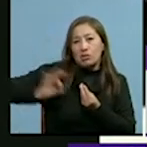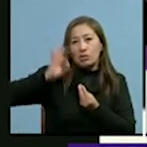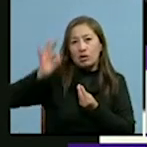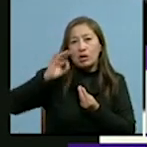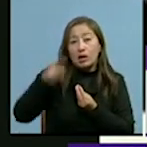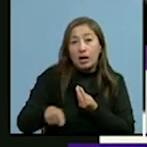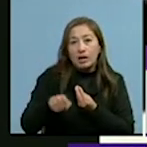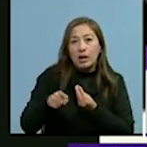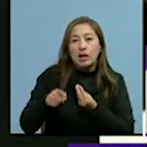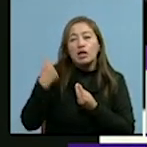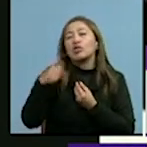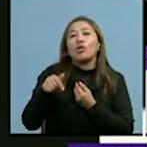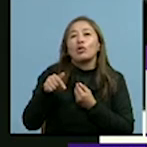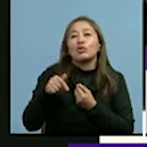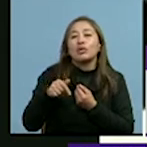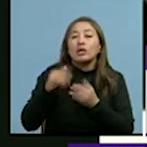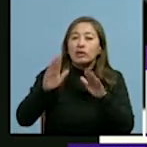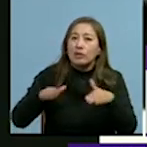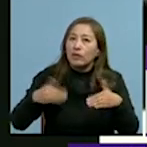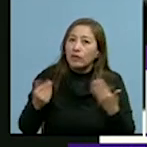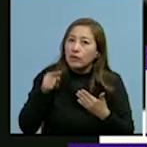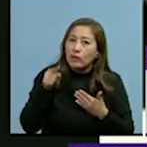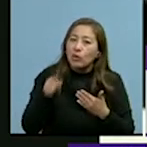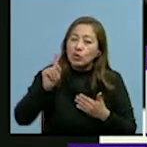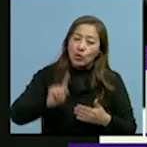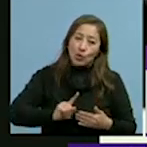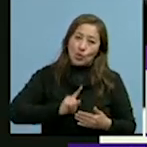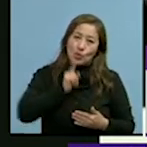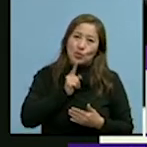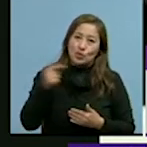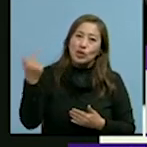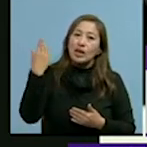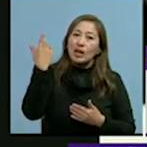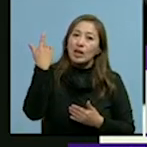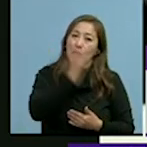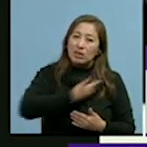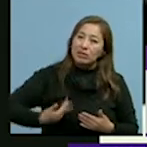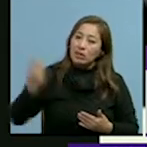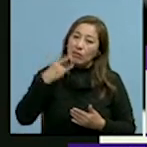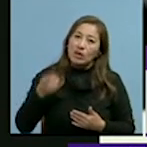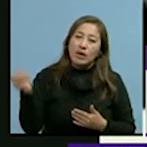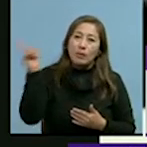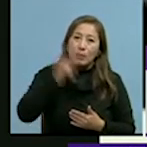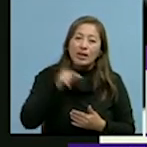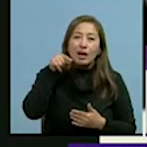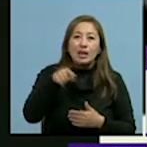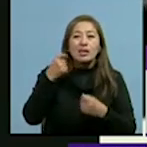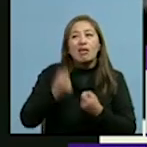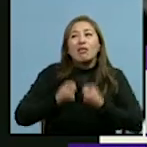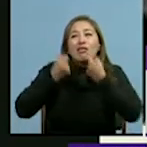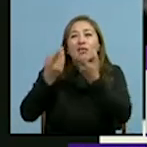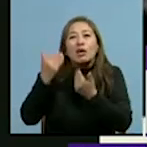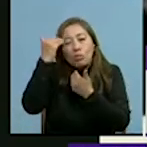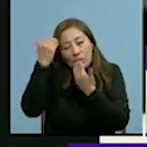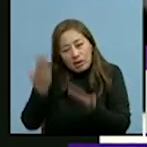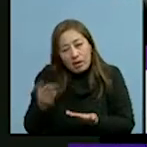antes de la República. Así que va a ser un orgullo que él esté acá y que le podamos dar un pequeño